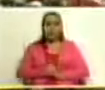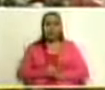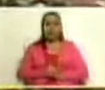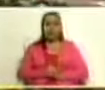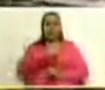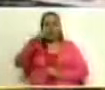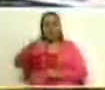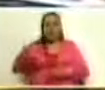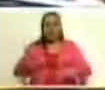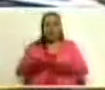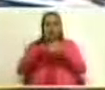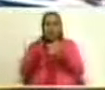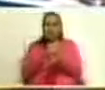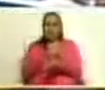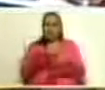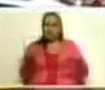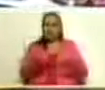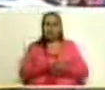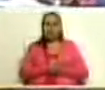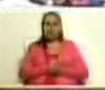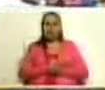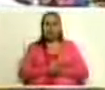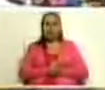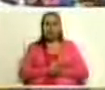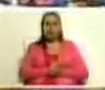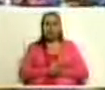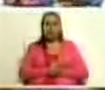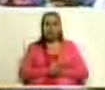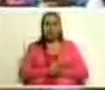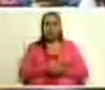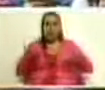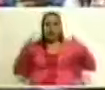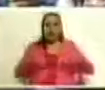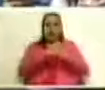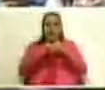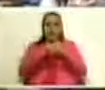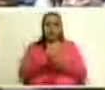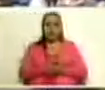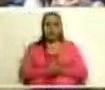este encuentro maravilloso, el encuentro